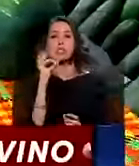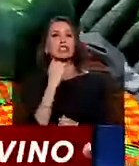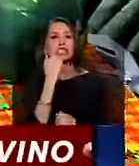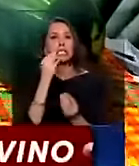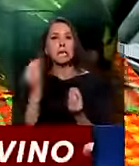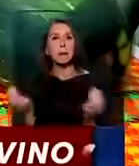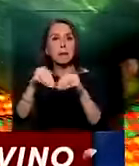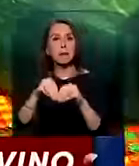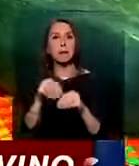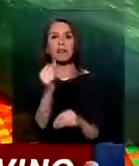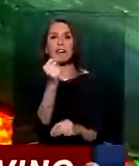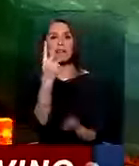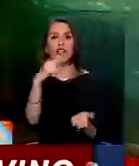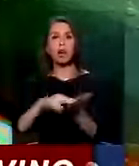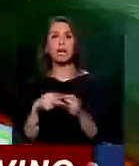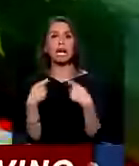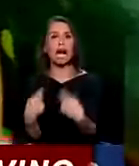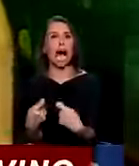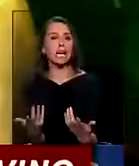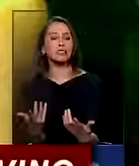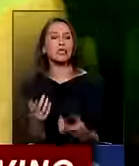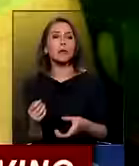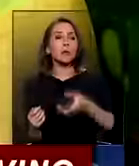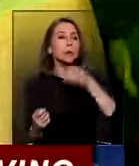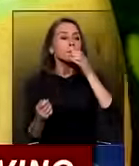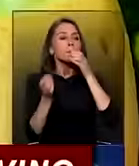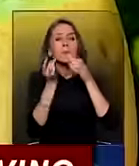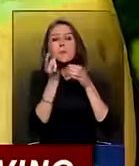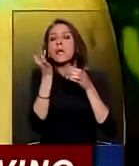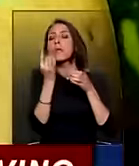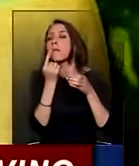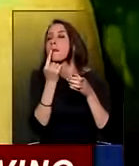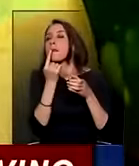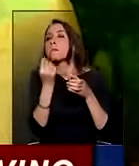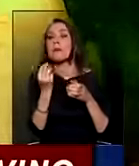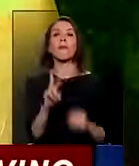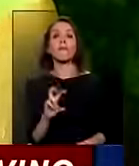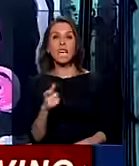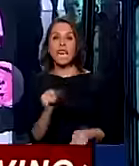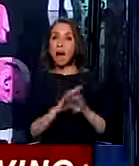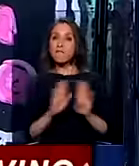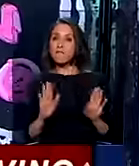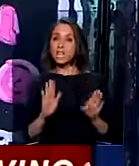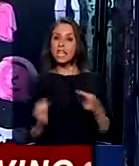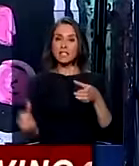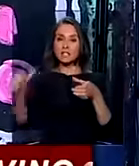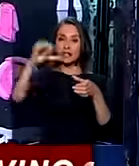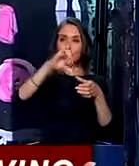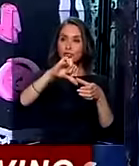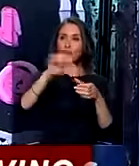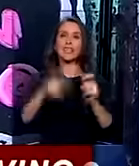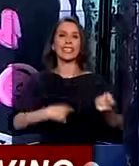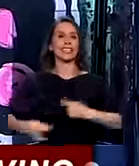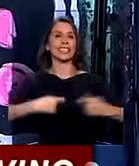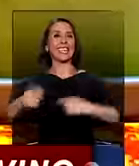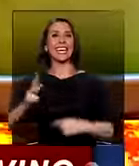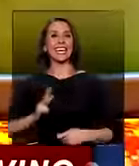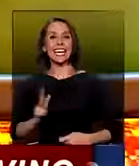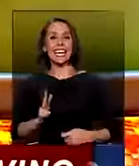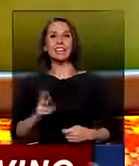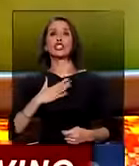que no sobrepasa los 2.000 pesos y que deleita los paladares de muchos. En La Vega apenas habíamos terminado de prepararlo cuando locatarios y clientes